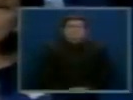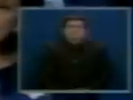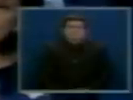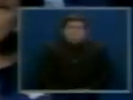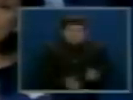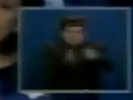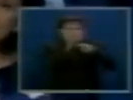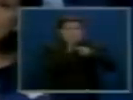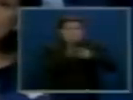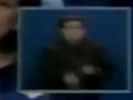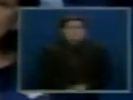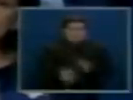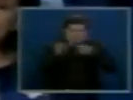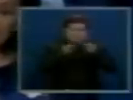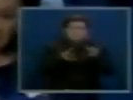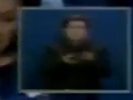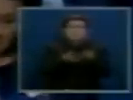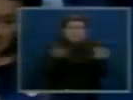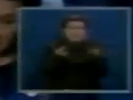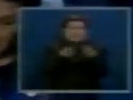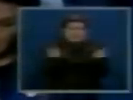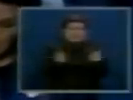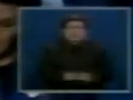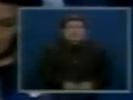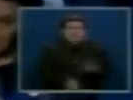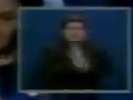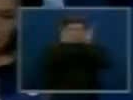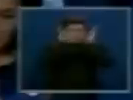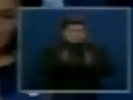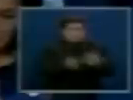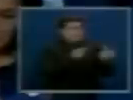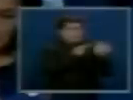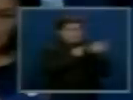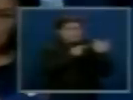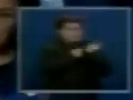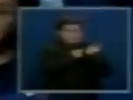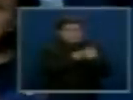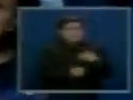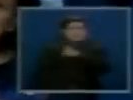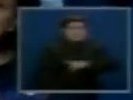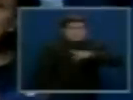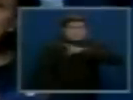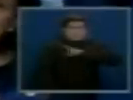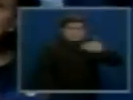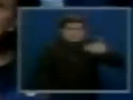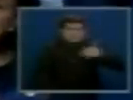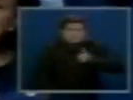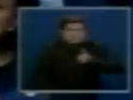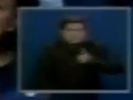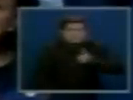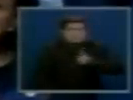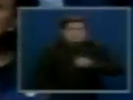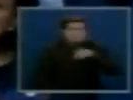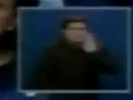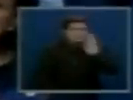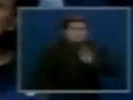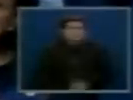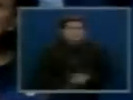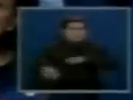exigir cuentas a sus funcionarios y para hacerles responsables personalmente de sus